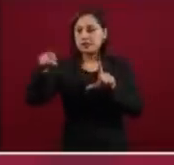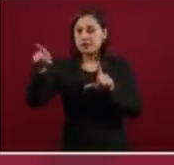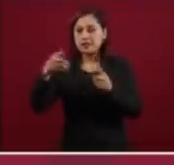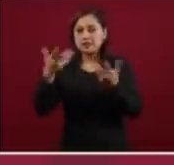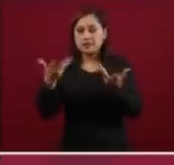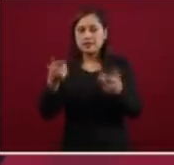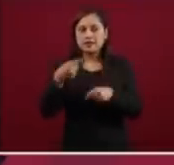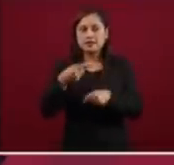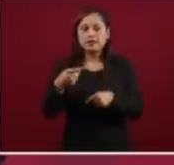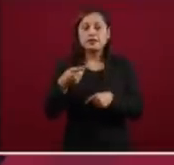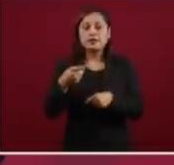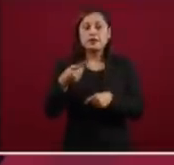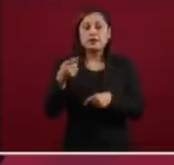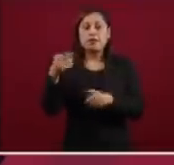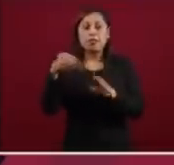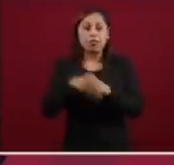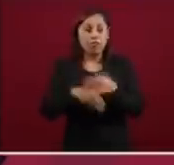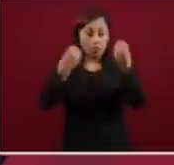se infartan